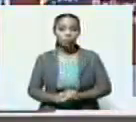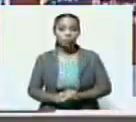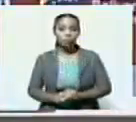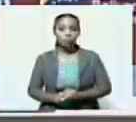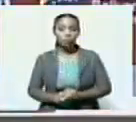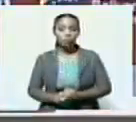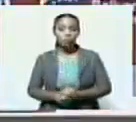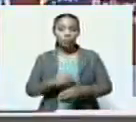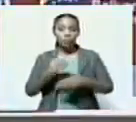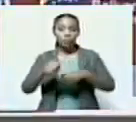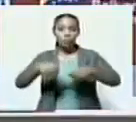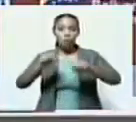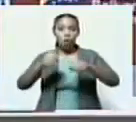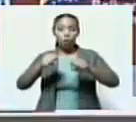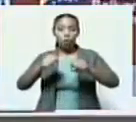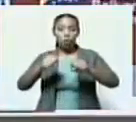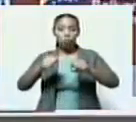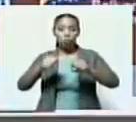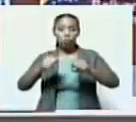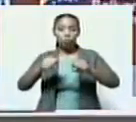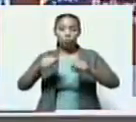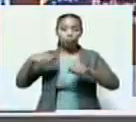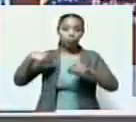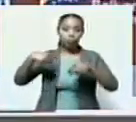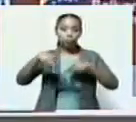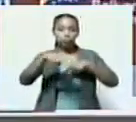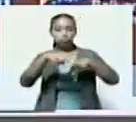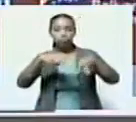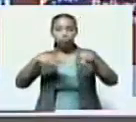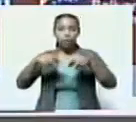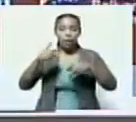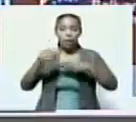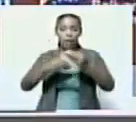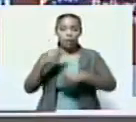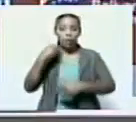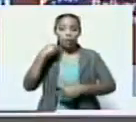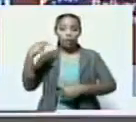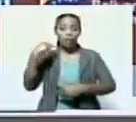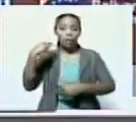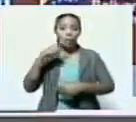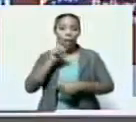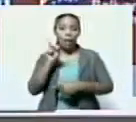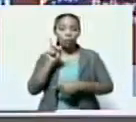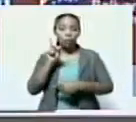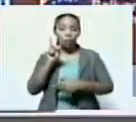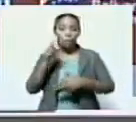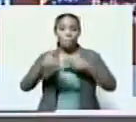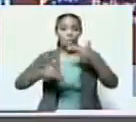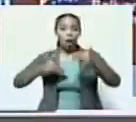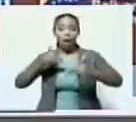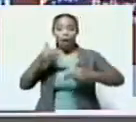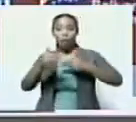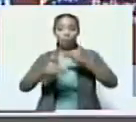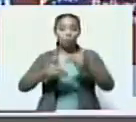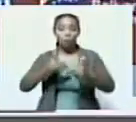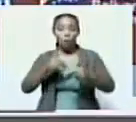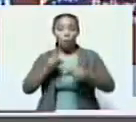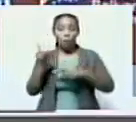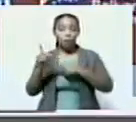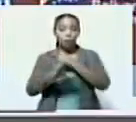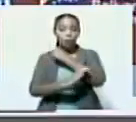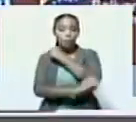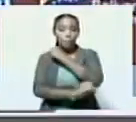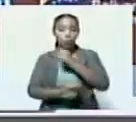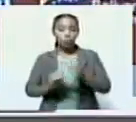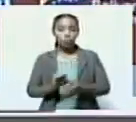transitando en motos, que han resultado víctimas de estos criminales actos por parte de estos